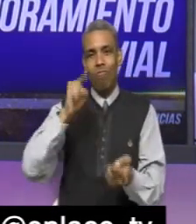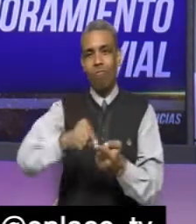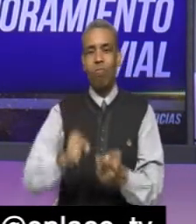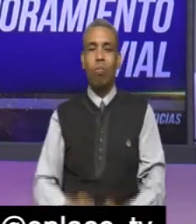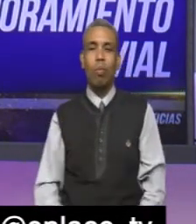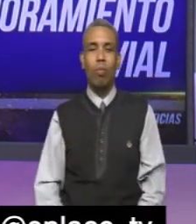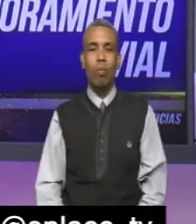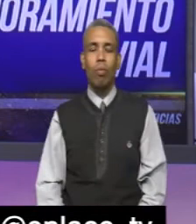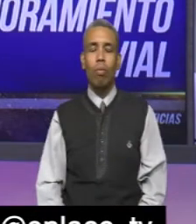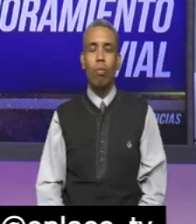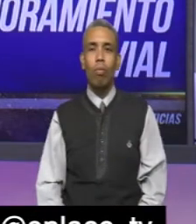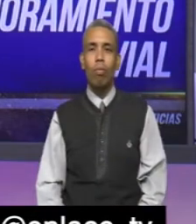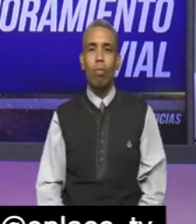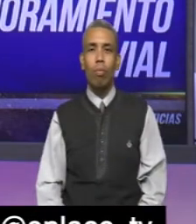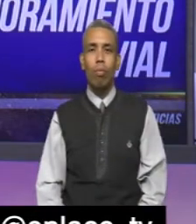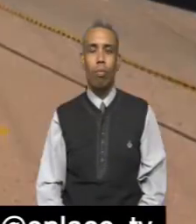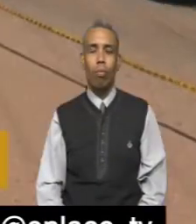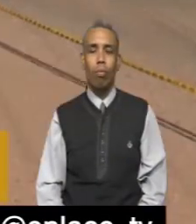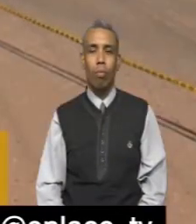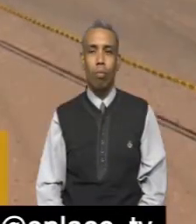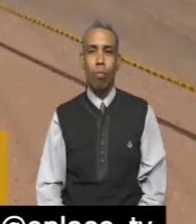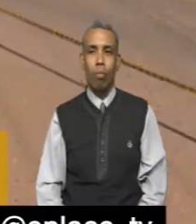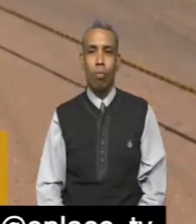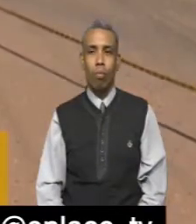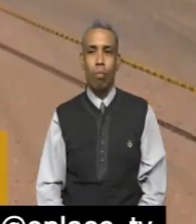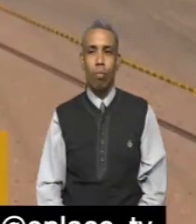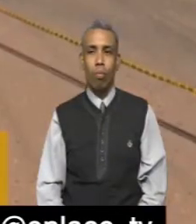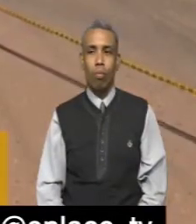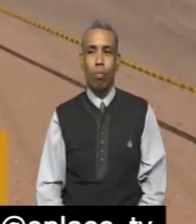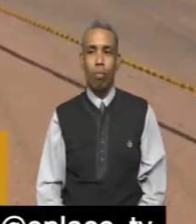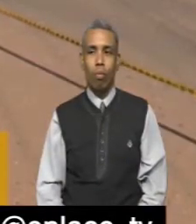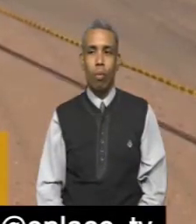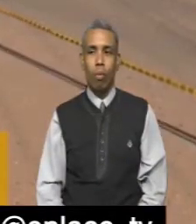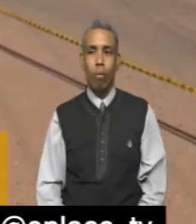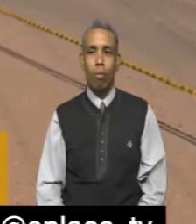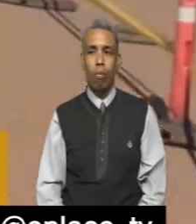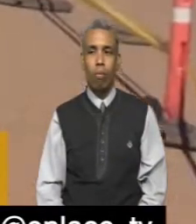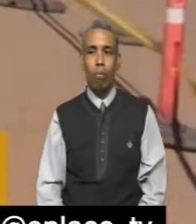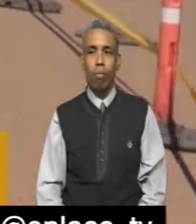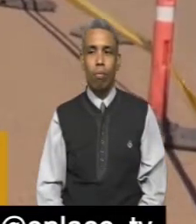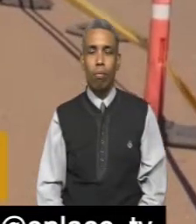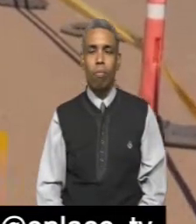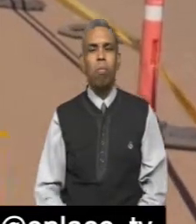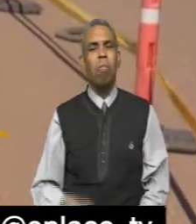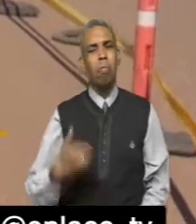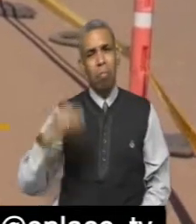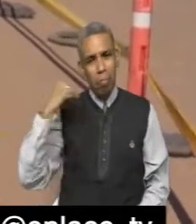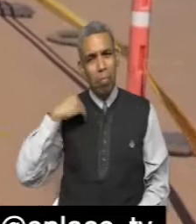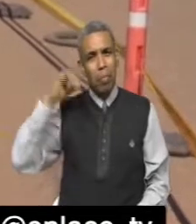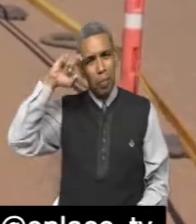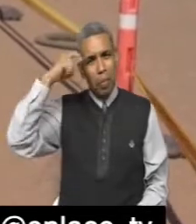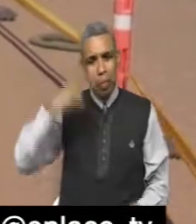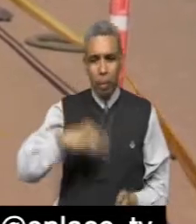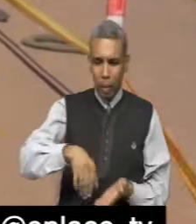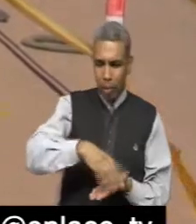de Barranca Bermeja. Luego de que la gobernación de Santander hiciera llegar la maquinaria, Ecopetrol y el municipio iniciaron las